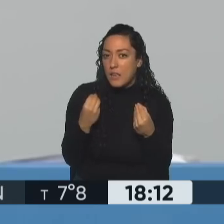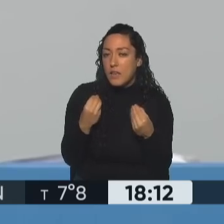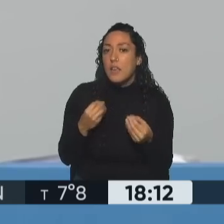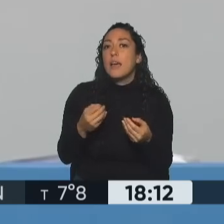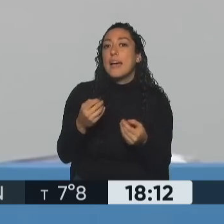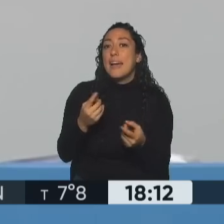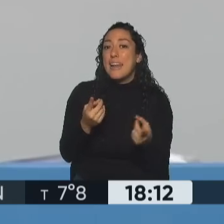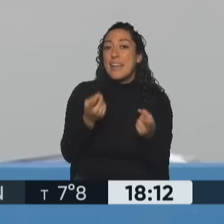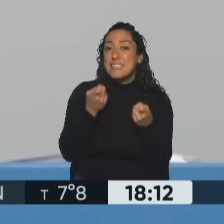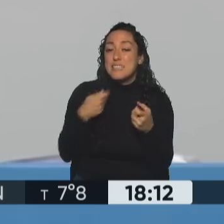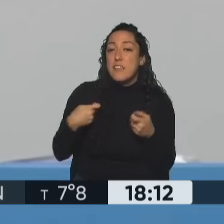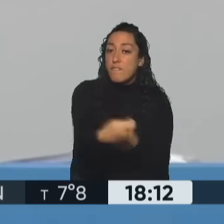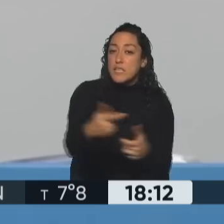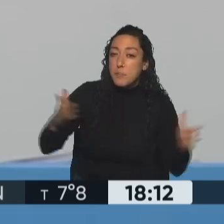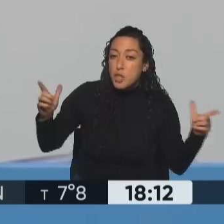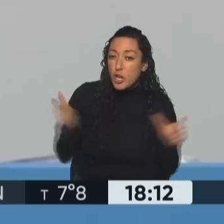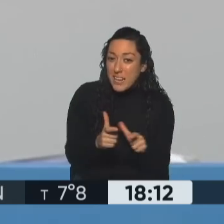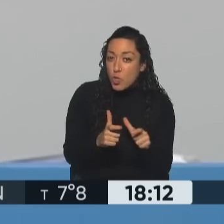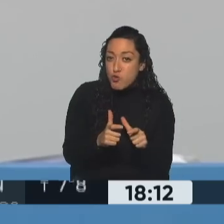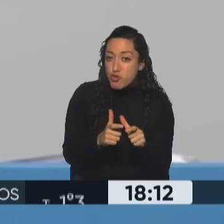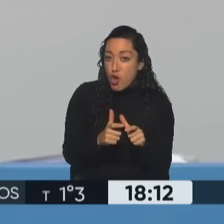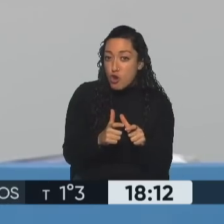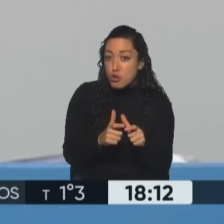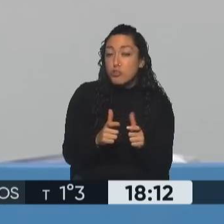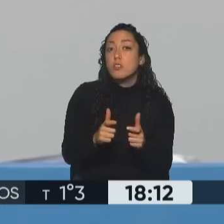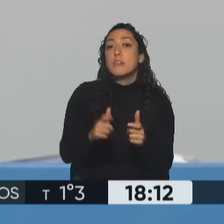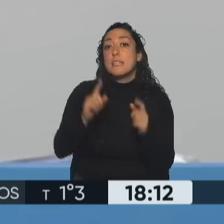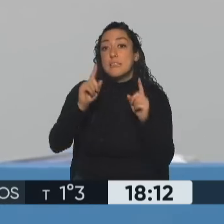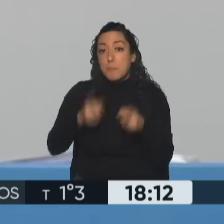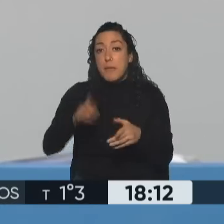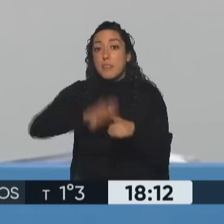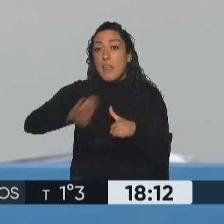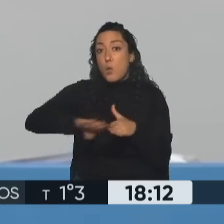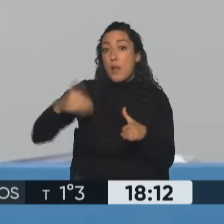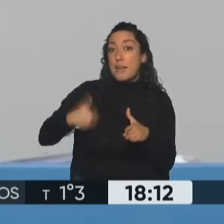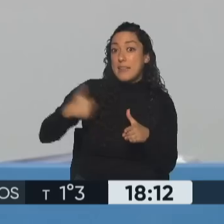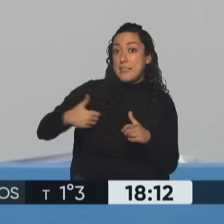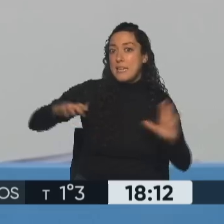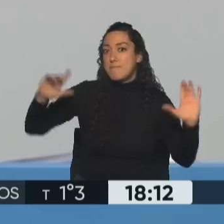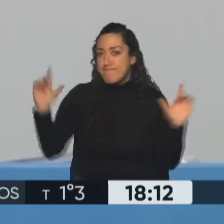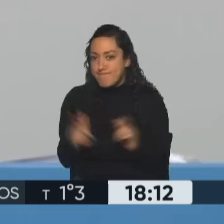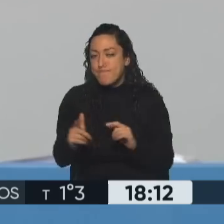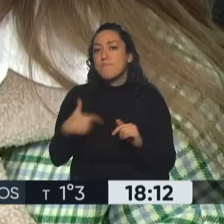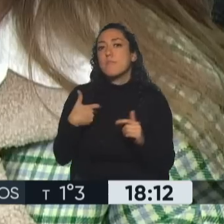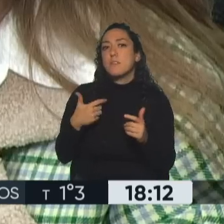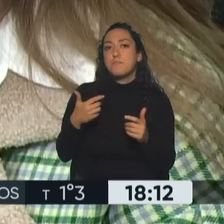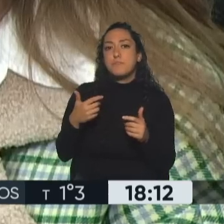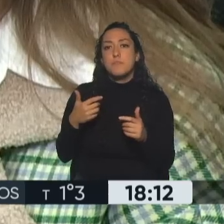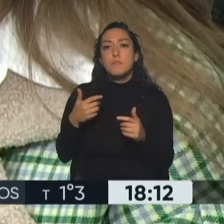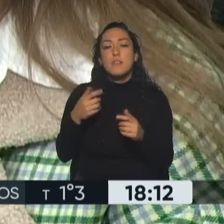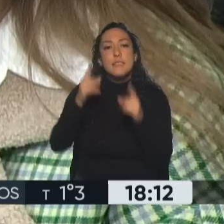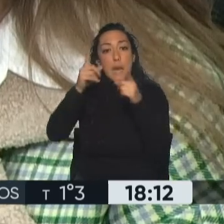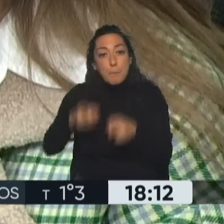reduce las necesidades de financiamiento, encausa la deuda pública argentina por una trayectoria descendente firme